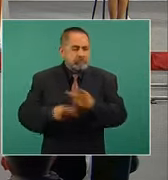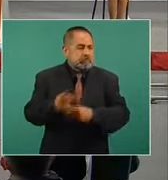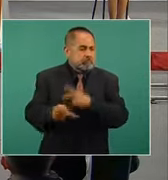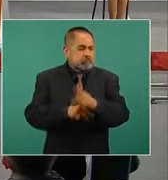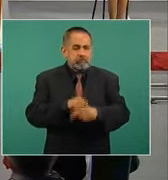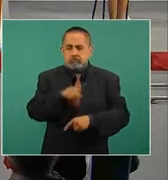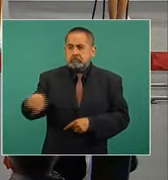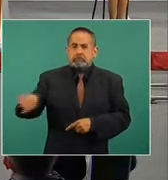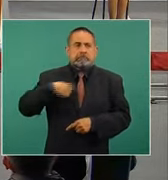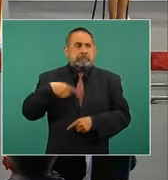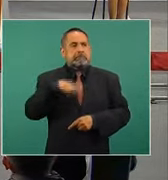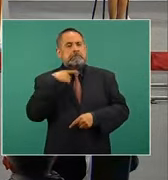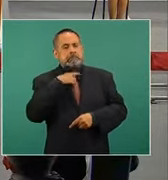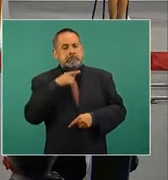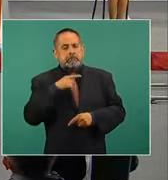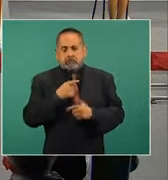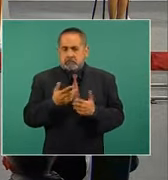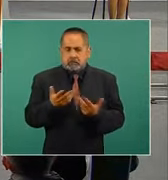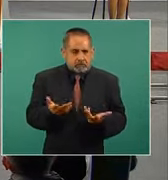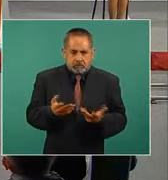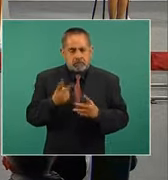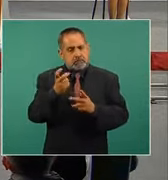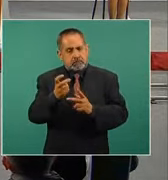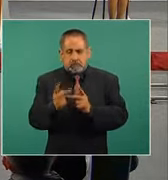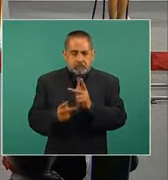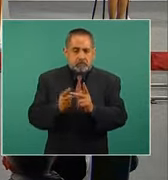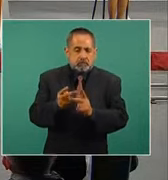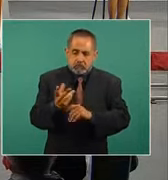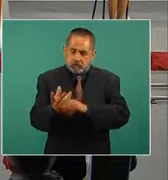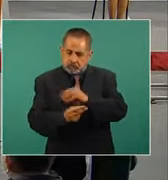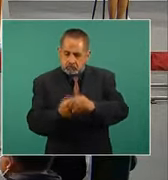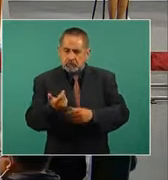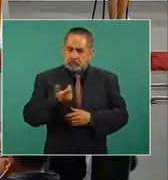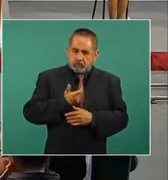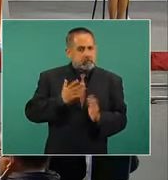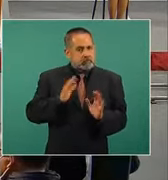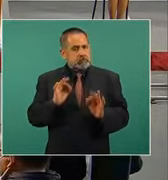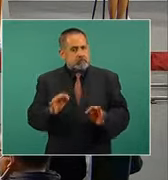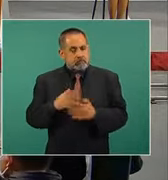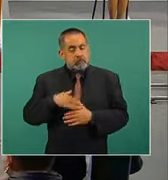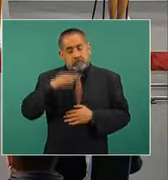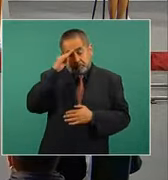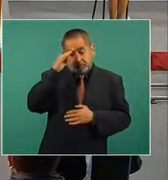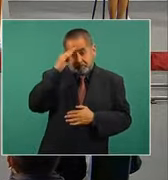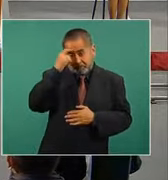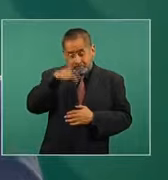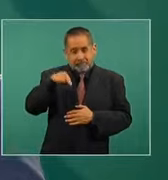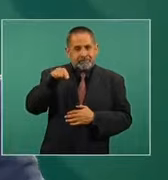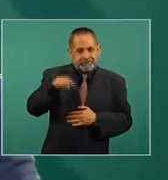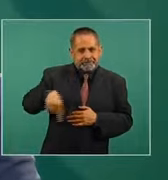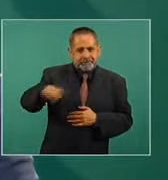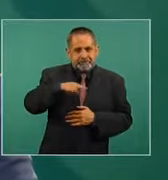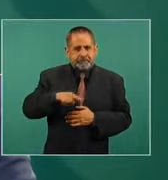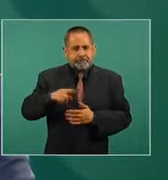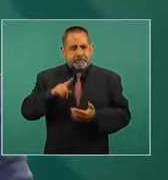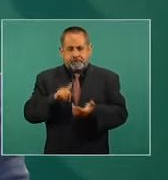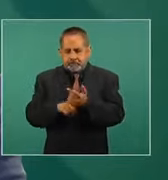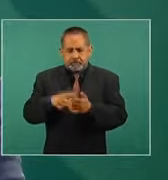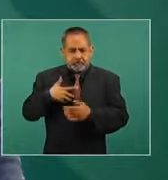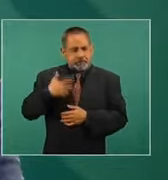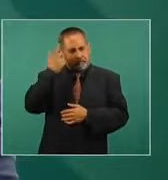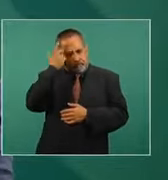la gente efectivamente pueda pagar su crédito. Lo que el Infonavit tiene que hacer es buscar que el trabajador sea propietario de su casa cuando quiera